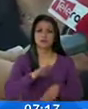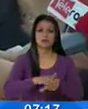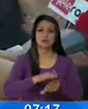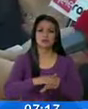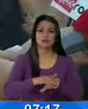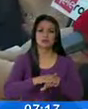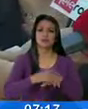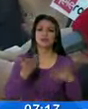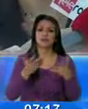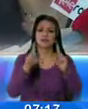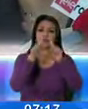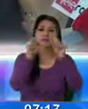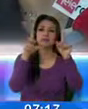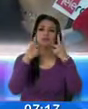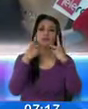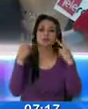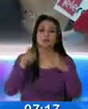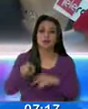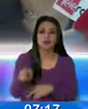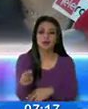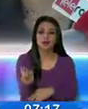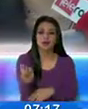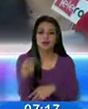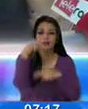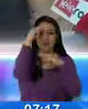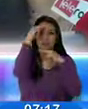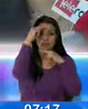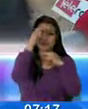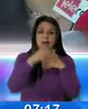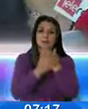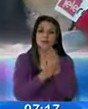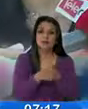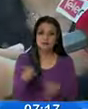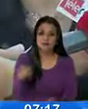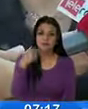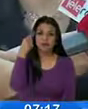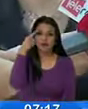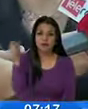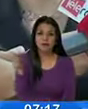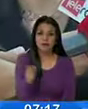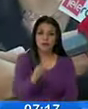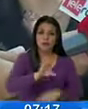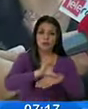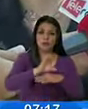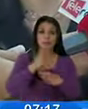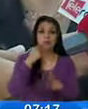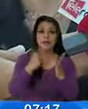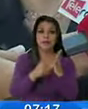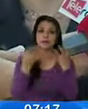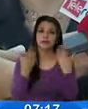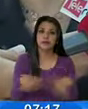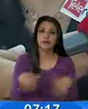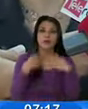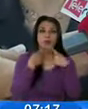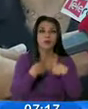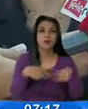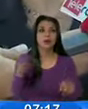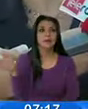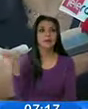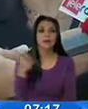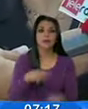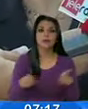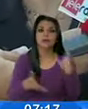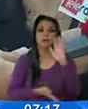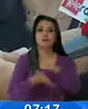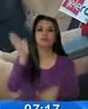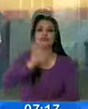públicos, aprovechando la presencia del señor Correa en el Ecuador, porque sería inoficioso que se le convoque a rendir versión cuando él ya no